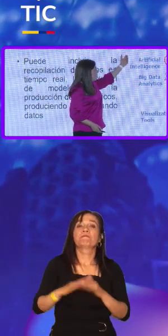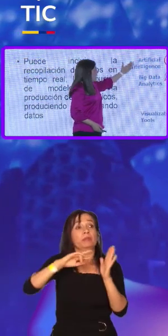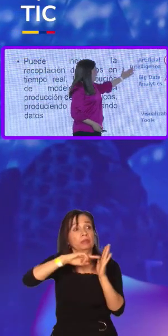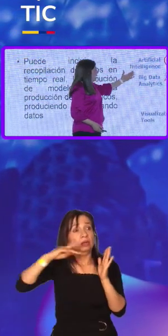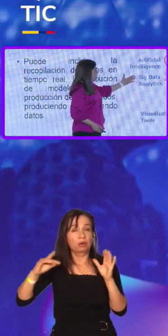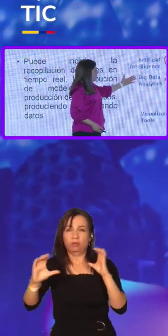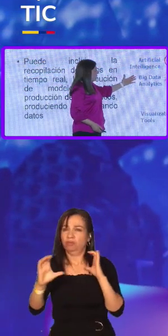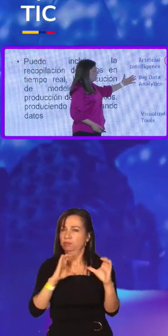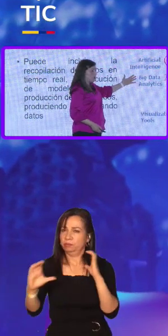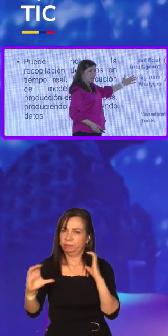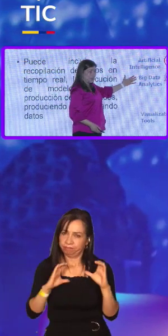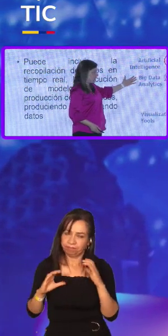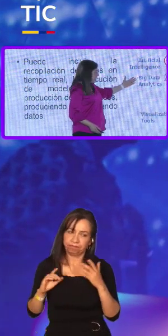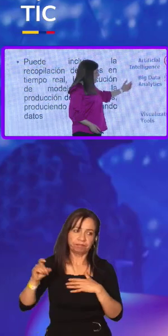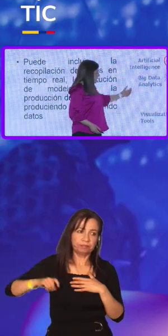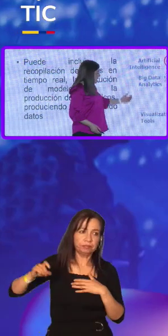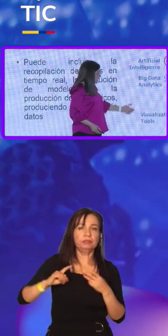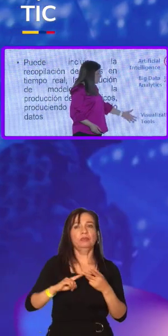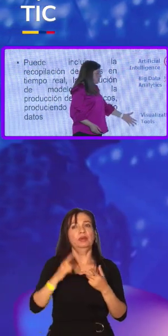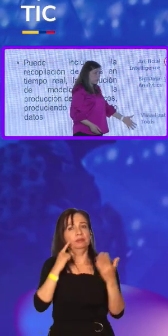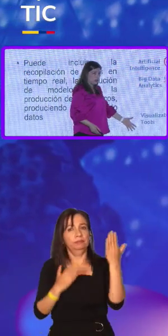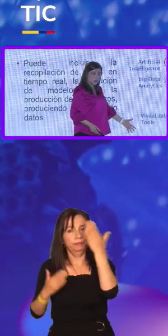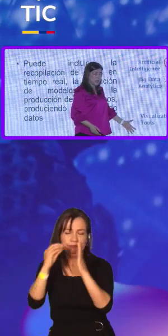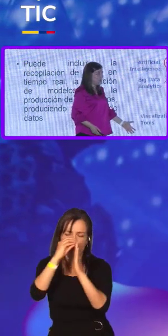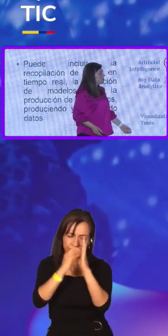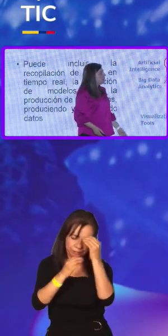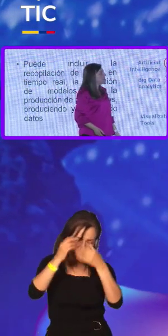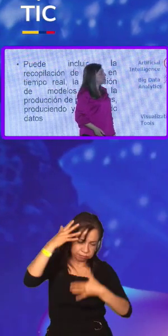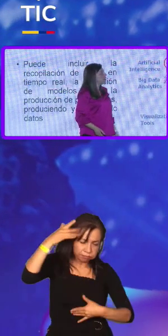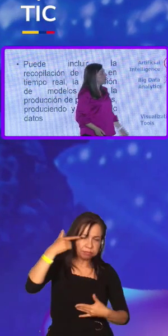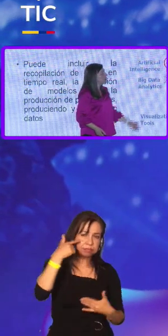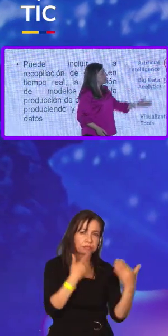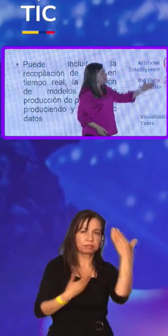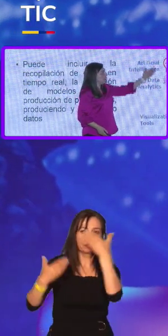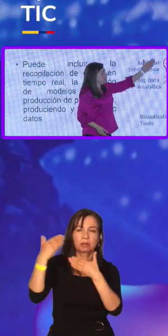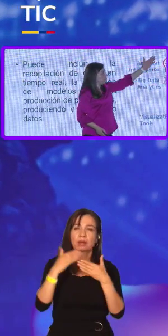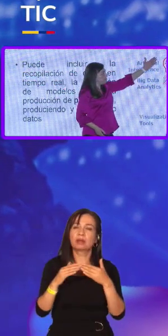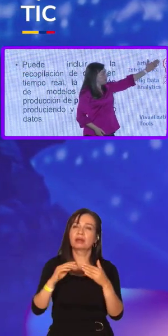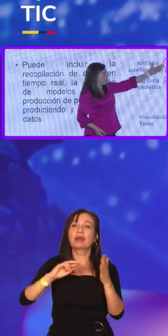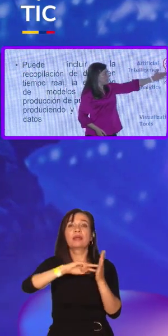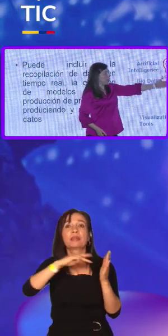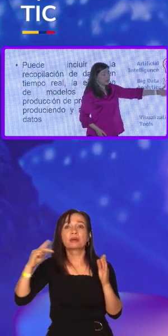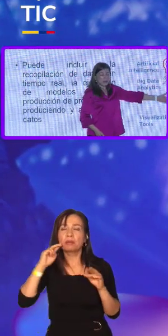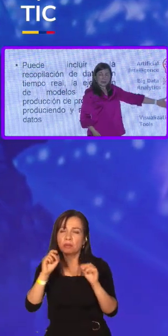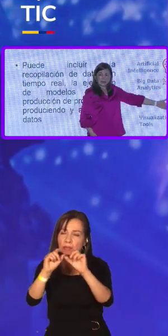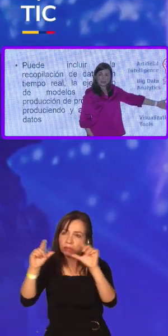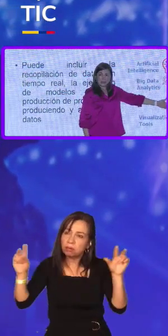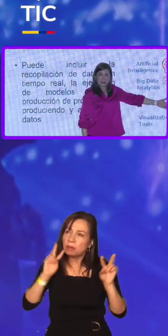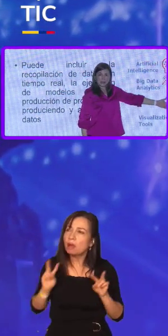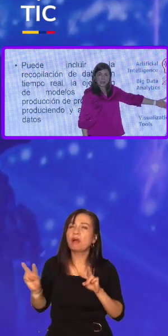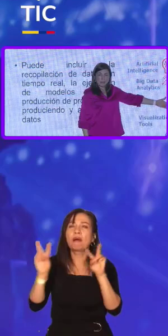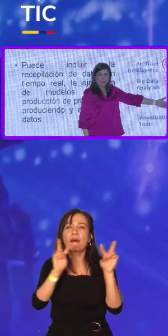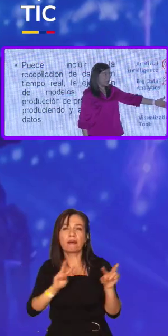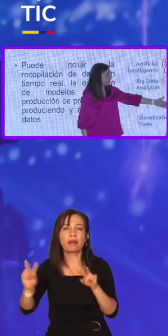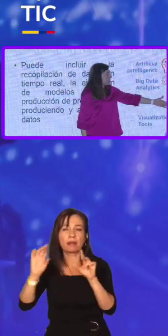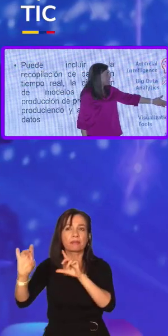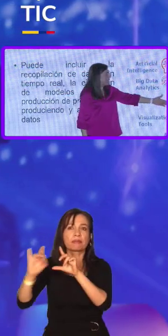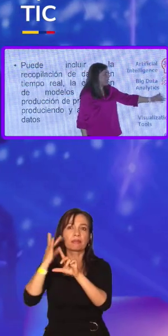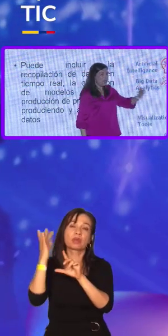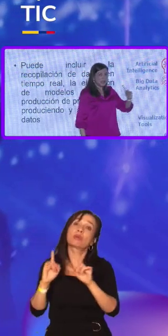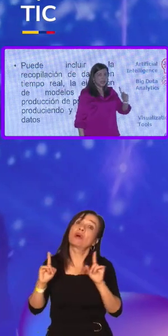de comunicación hasta tecnologías de análisis de datos, tecnologías de visualización, pero tiene gran cantidad